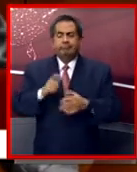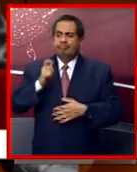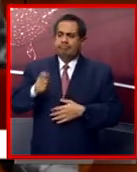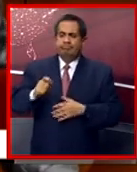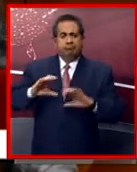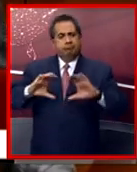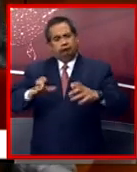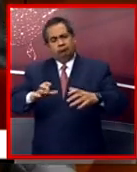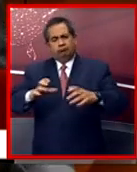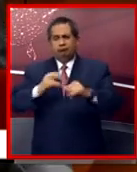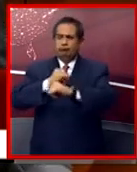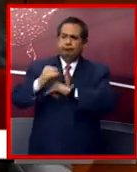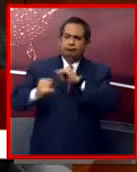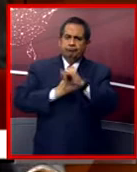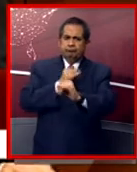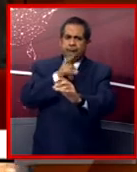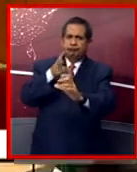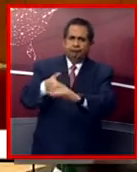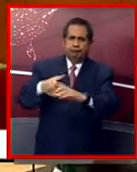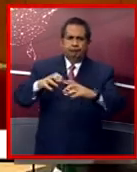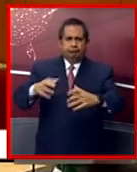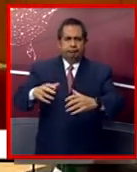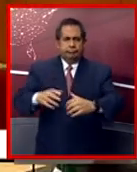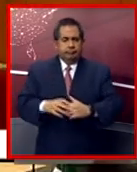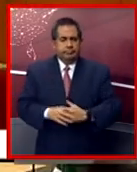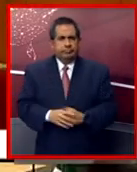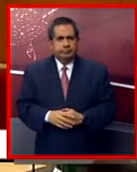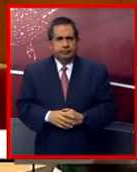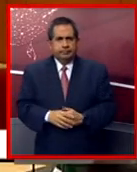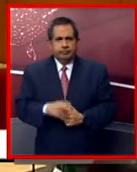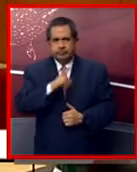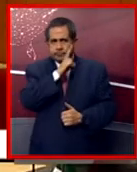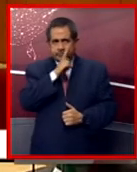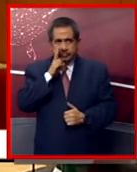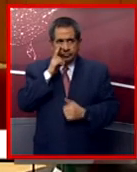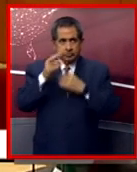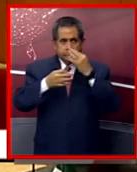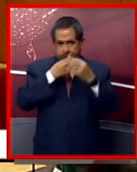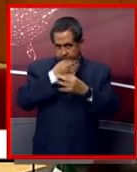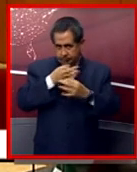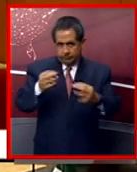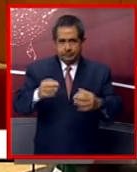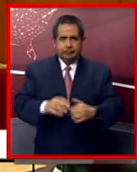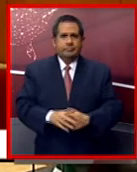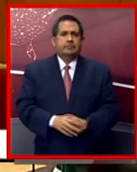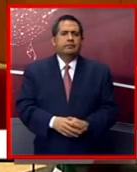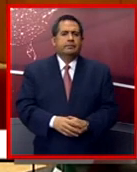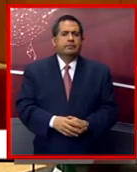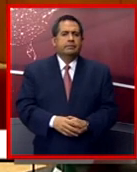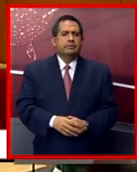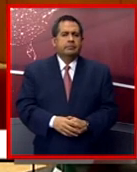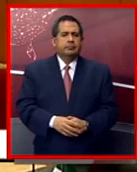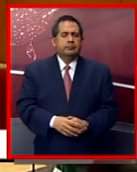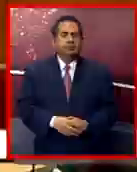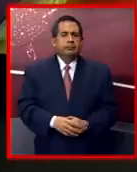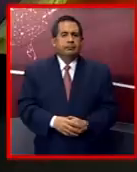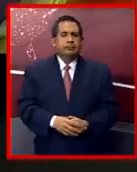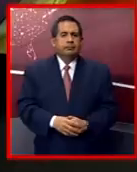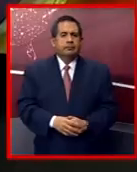la comunidad internacional. Informó para Noticias del Congreso Isabel Uribe.